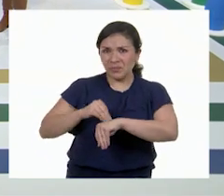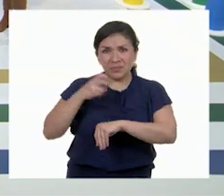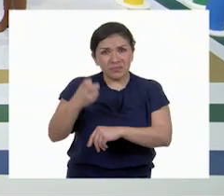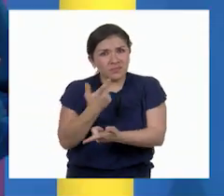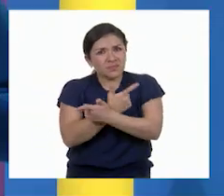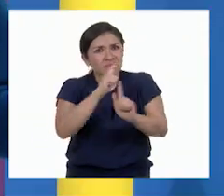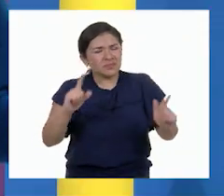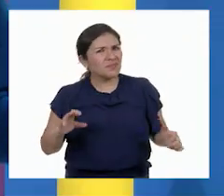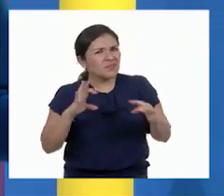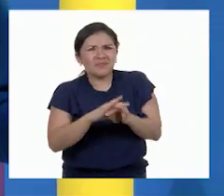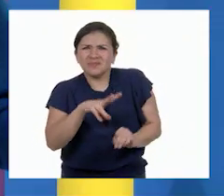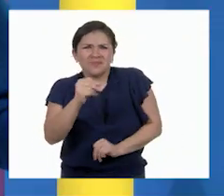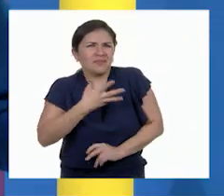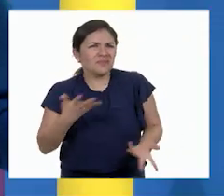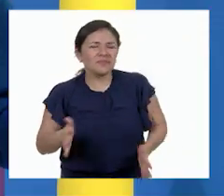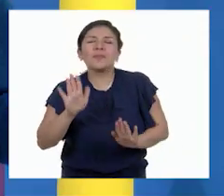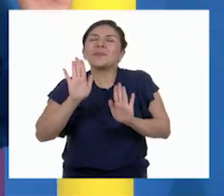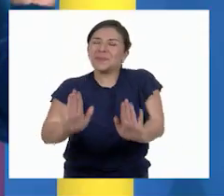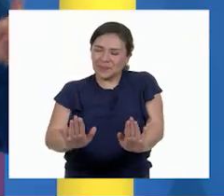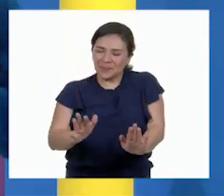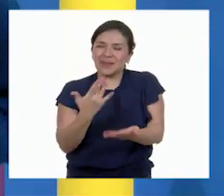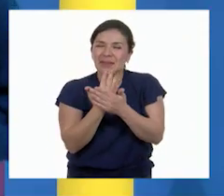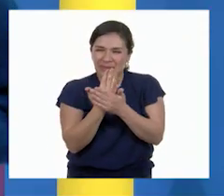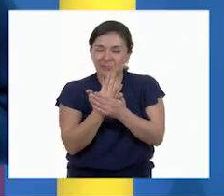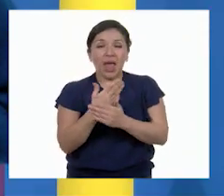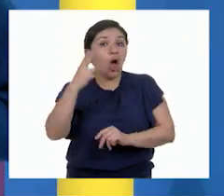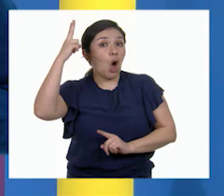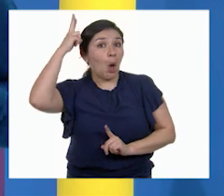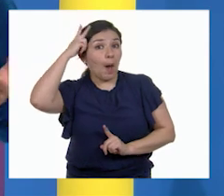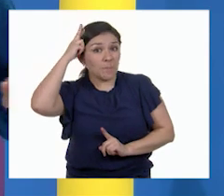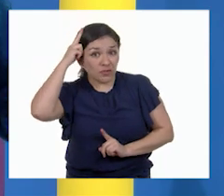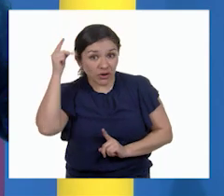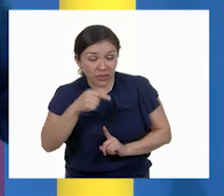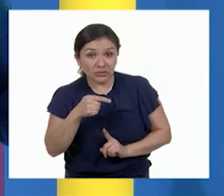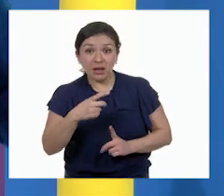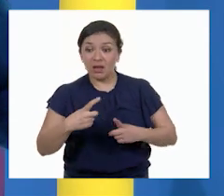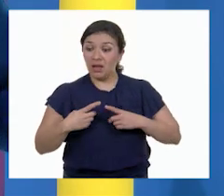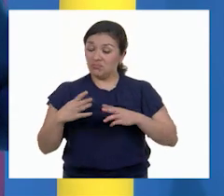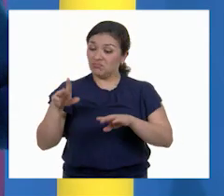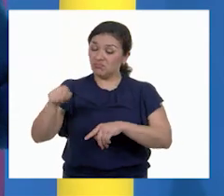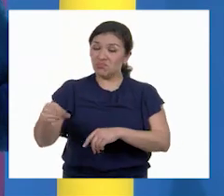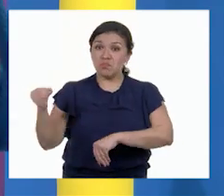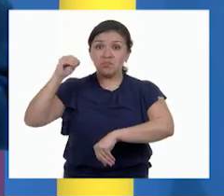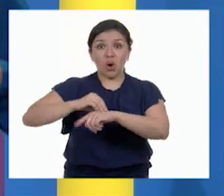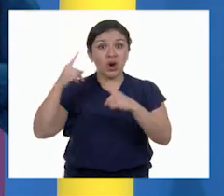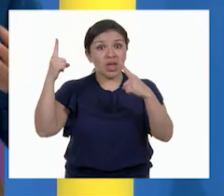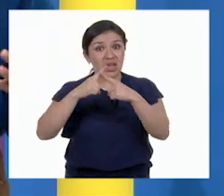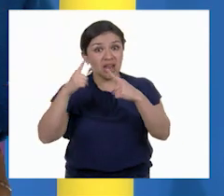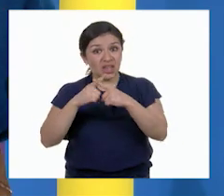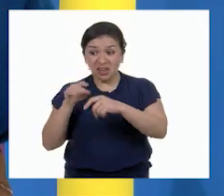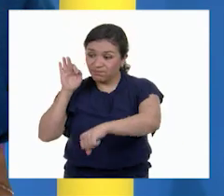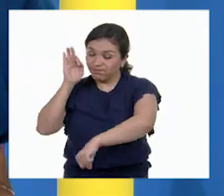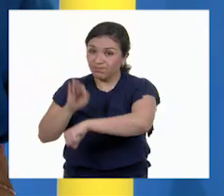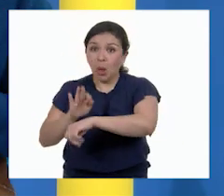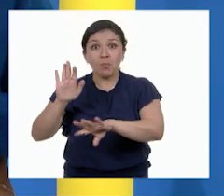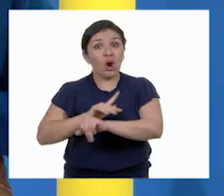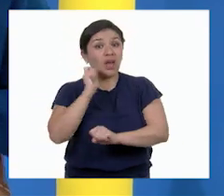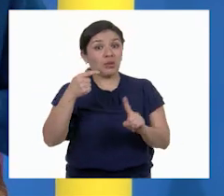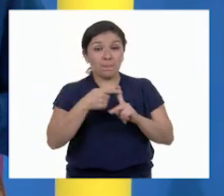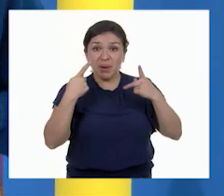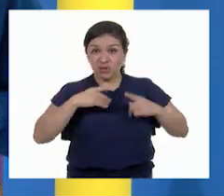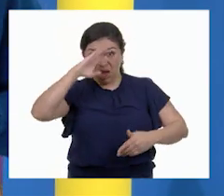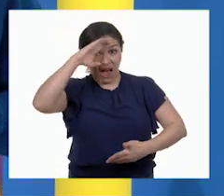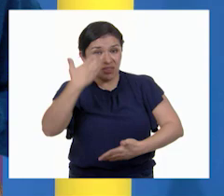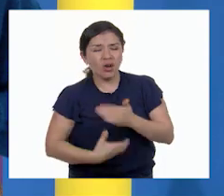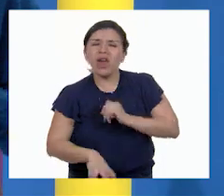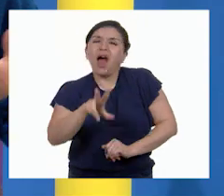liberal? Bueno, pero espera, Ton. Porfirio Díaz no le devolvió el poder a la iglesia porque fuera un católico devoto,